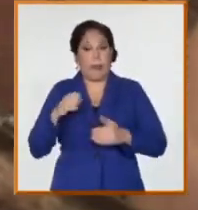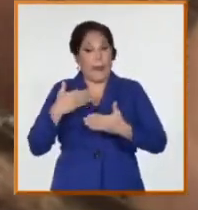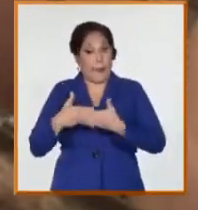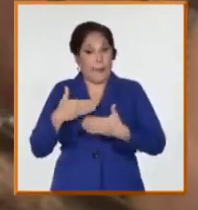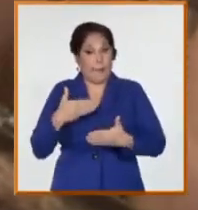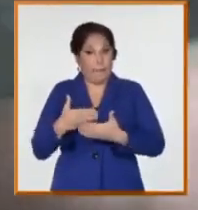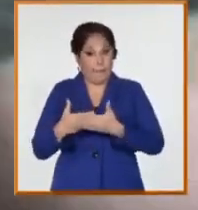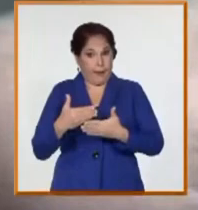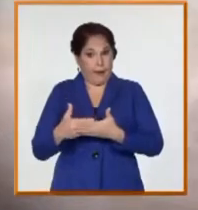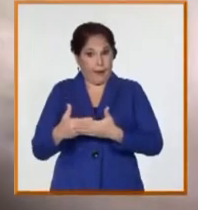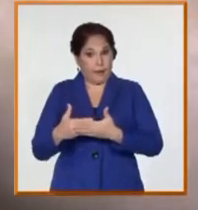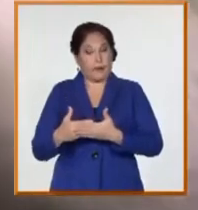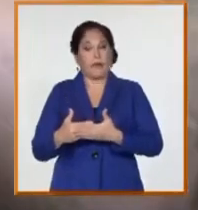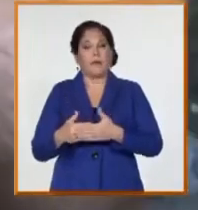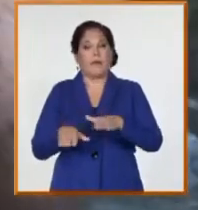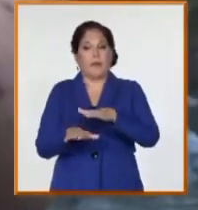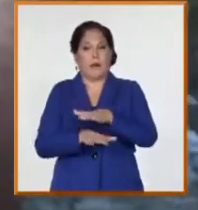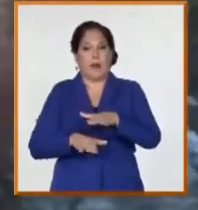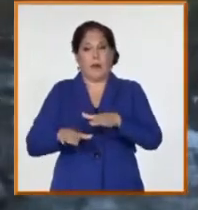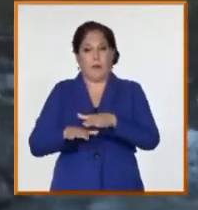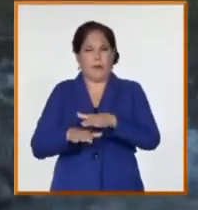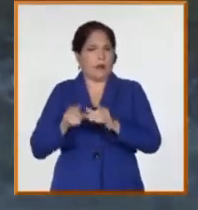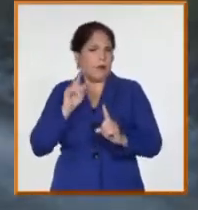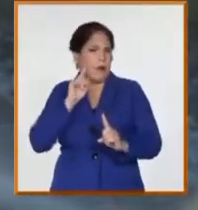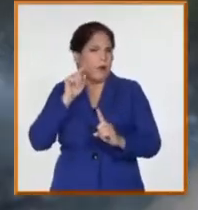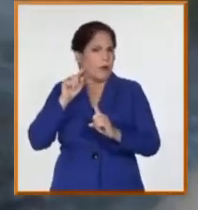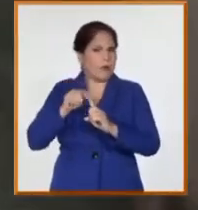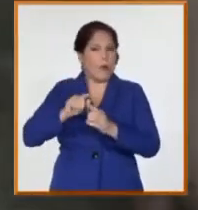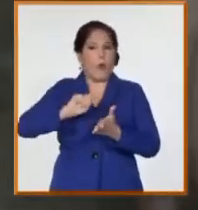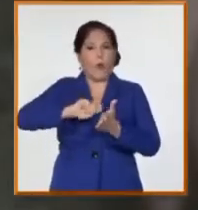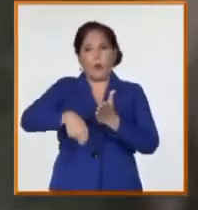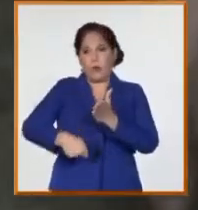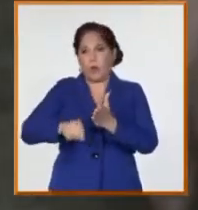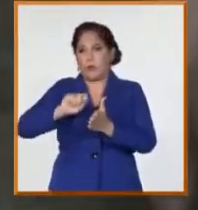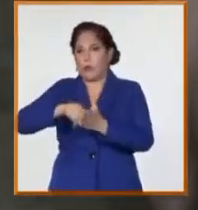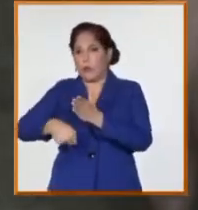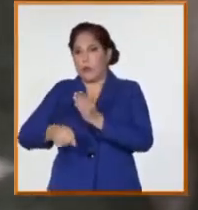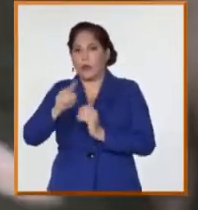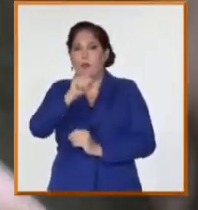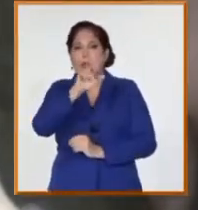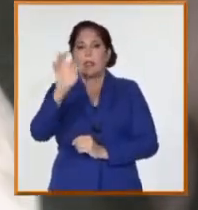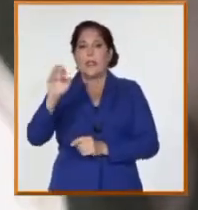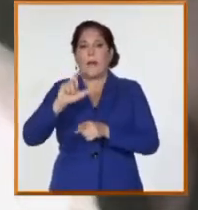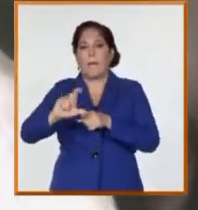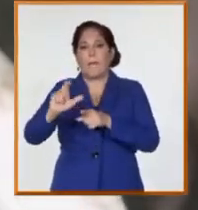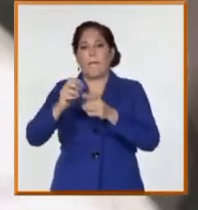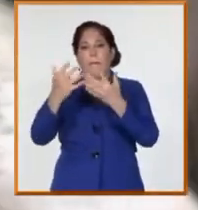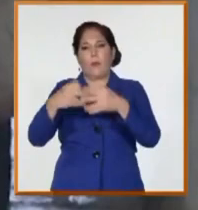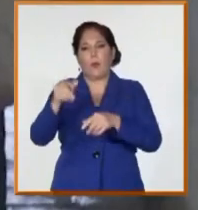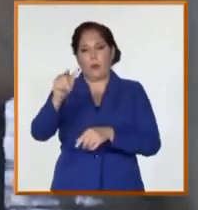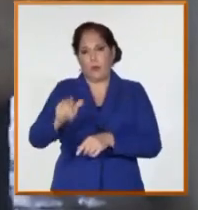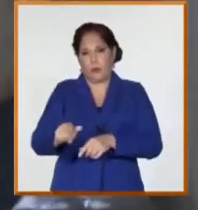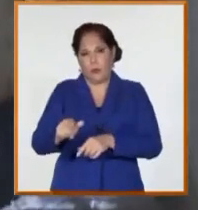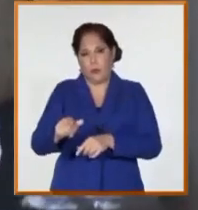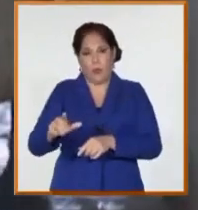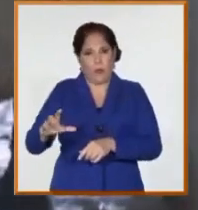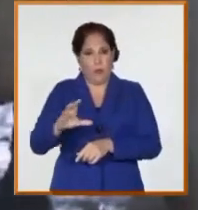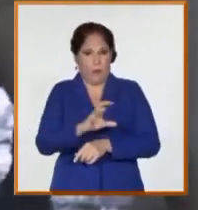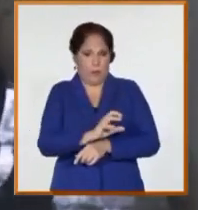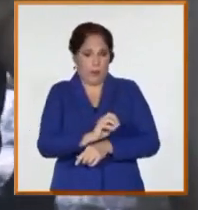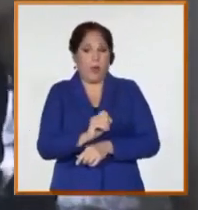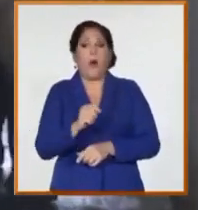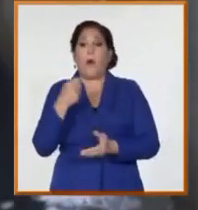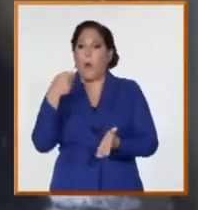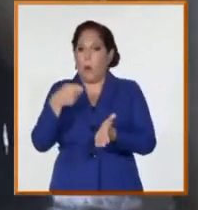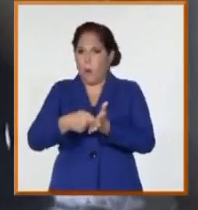otro era unidad empresarial de base tienen su haber contratos con cerca de siempreductores de toda la provincia tanto para la compra de